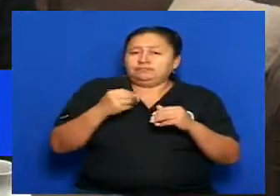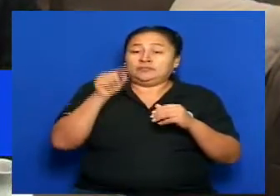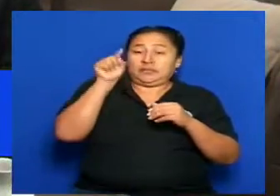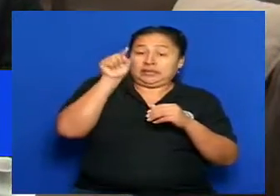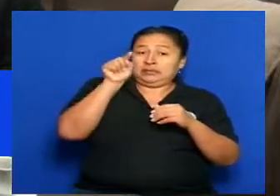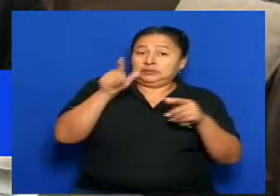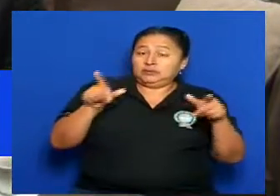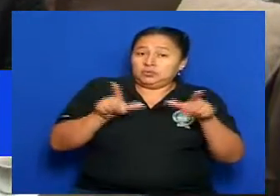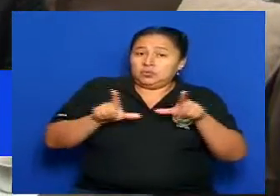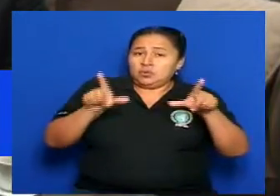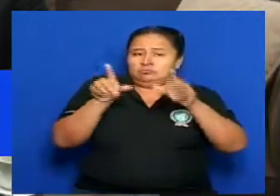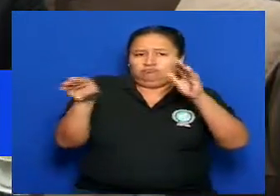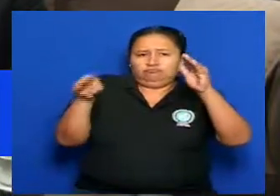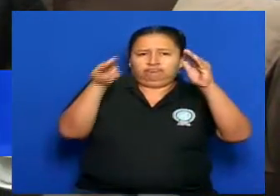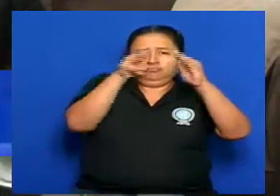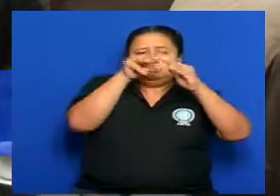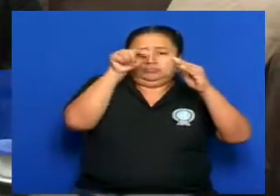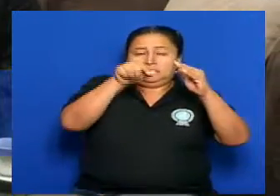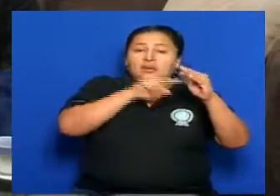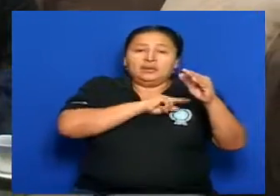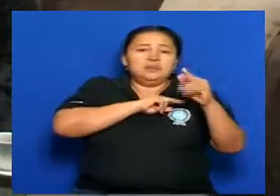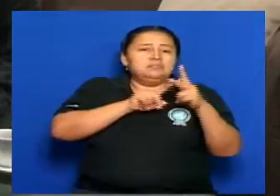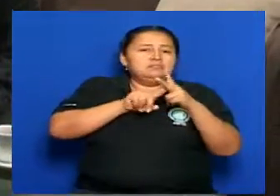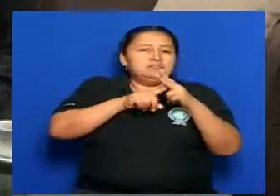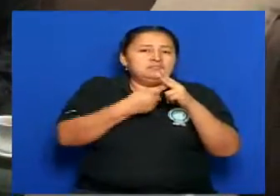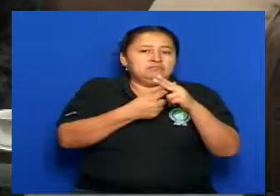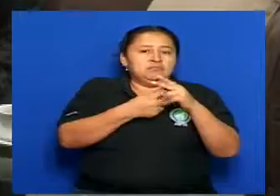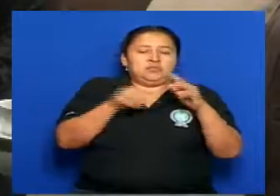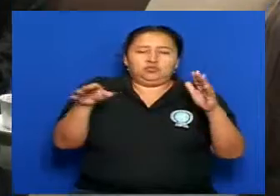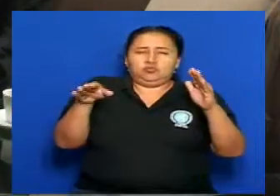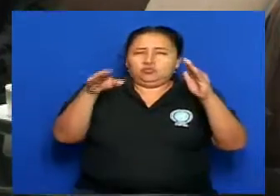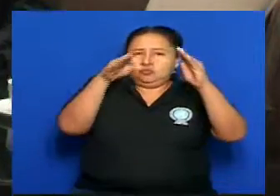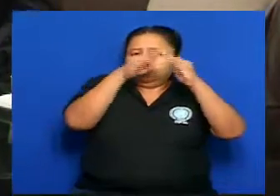este macizo de peña blanca donde nacen una serie de